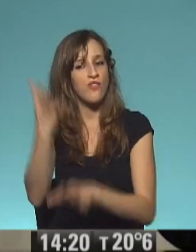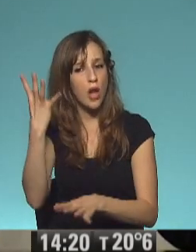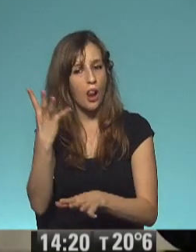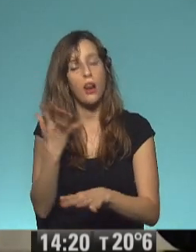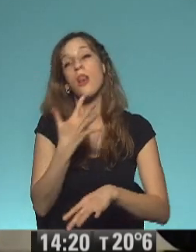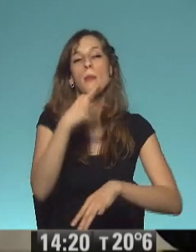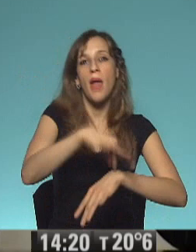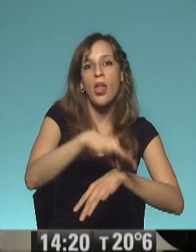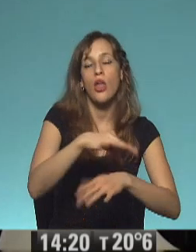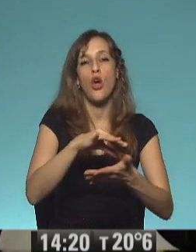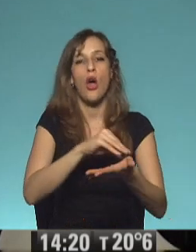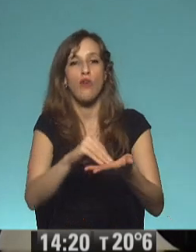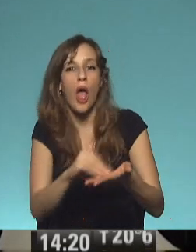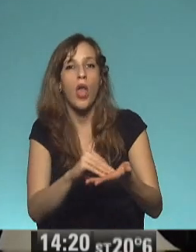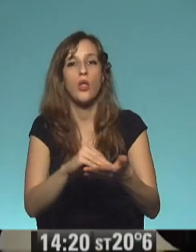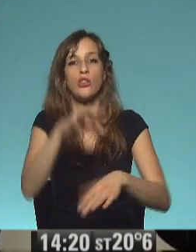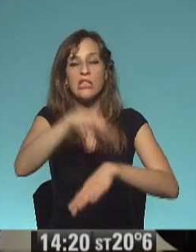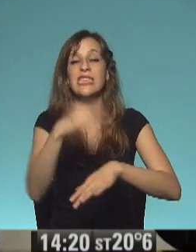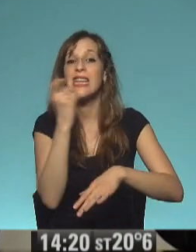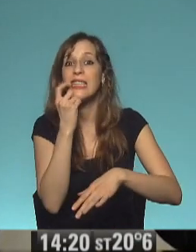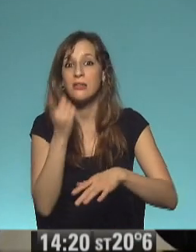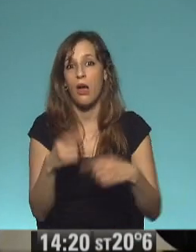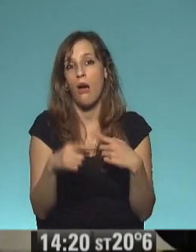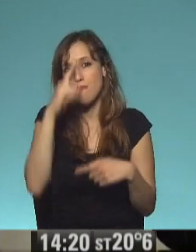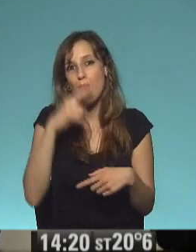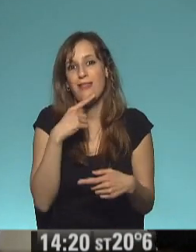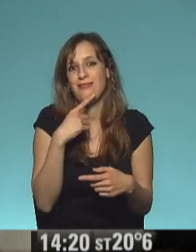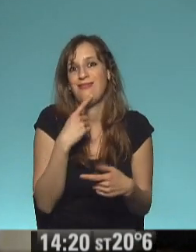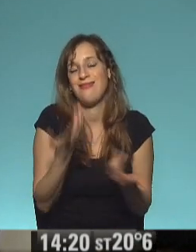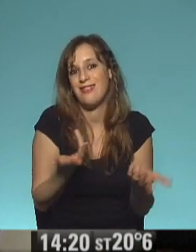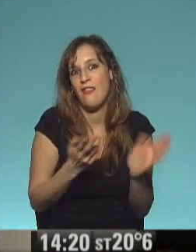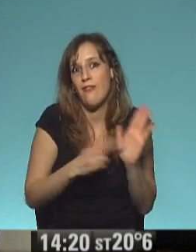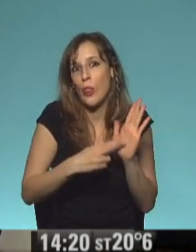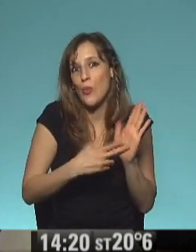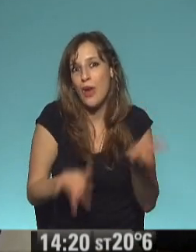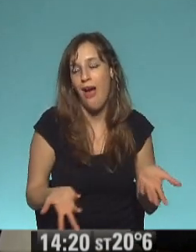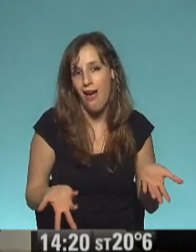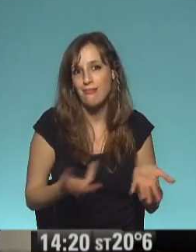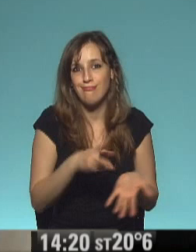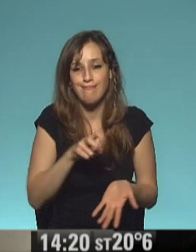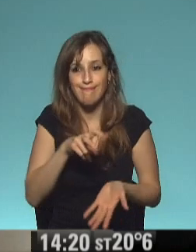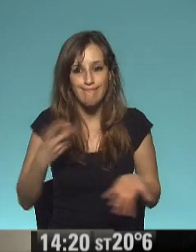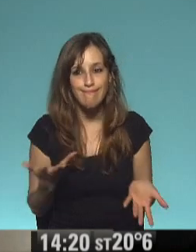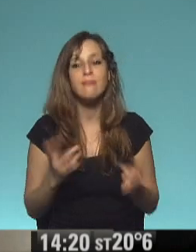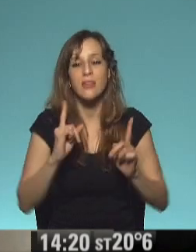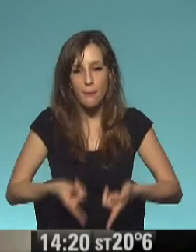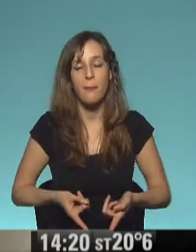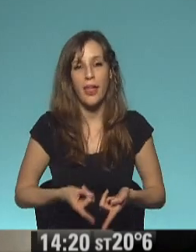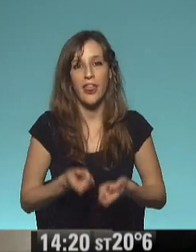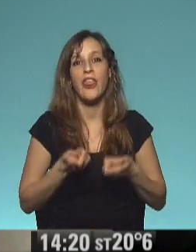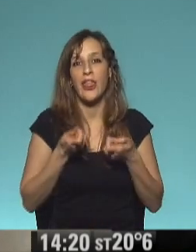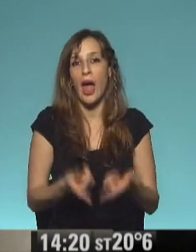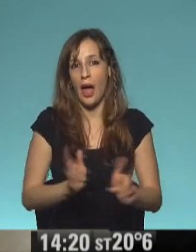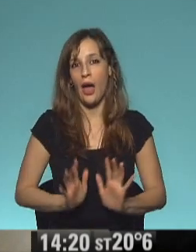médicos, abogados, dentistas, que viven de su facturación y se han visto afectados, y ellos también los ayudamos con un crédito muy